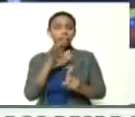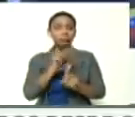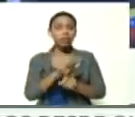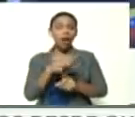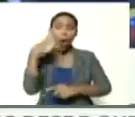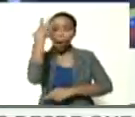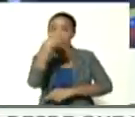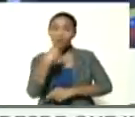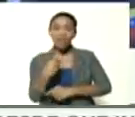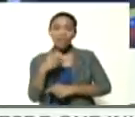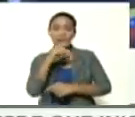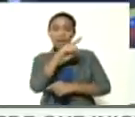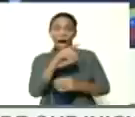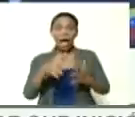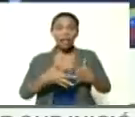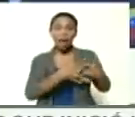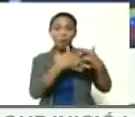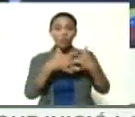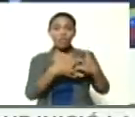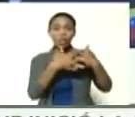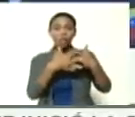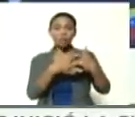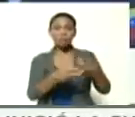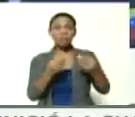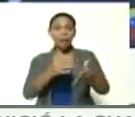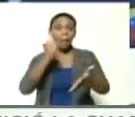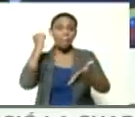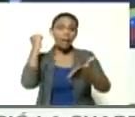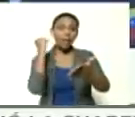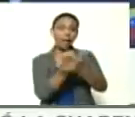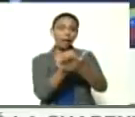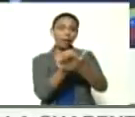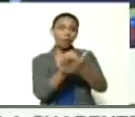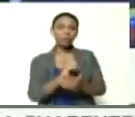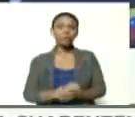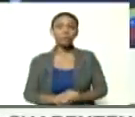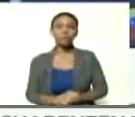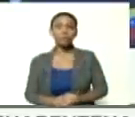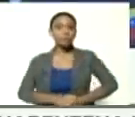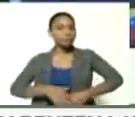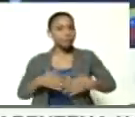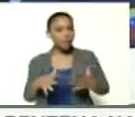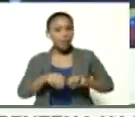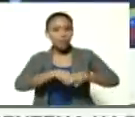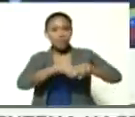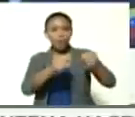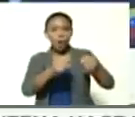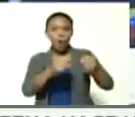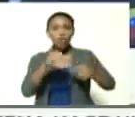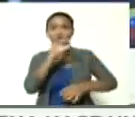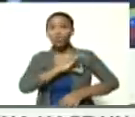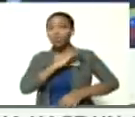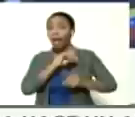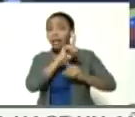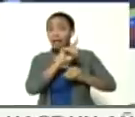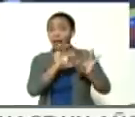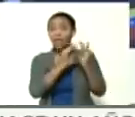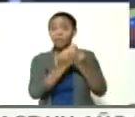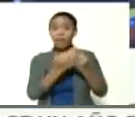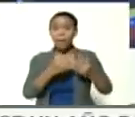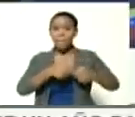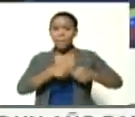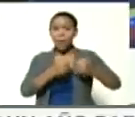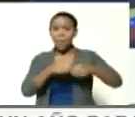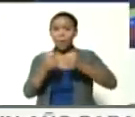los jóvenes estadounidenses para matarlos, para destruir la sociedad, la familia,